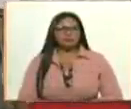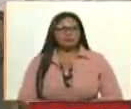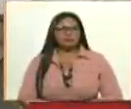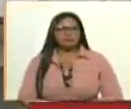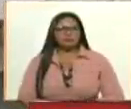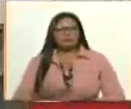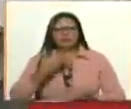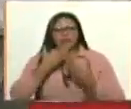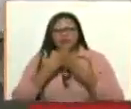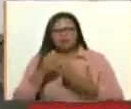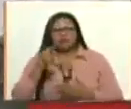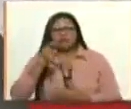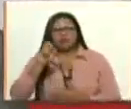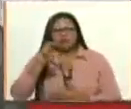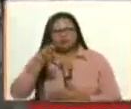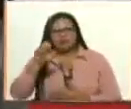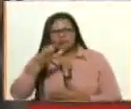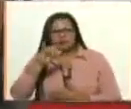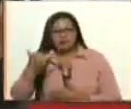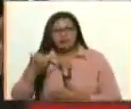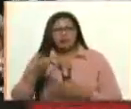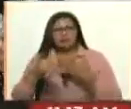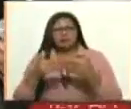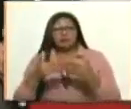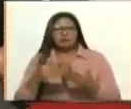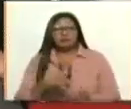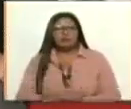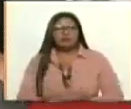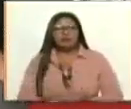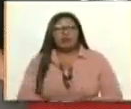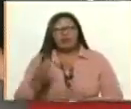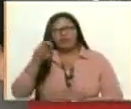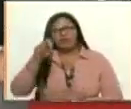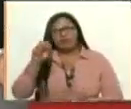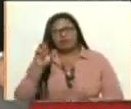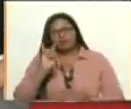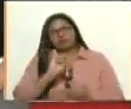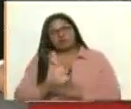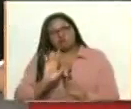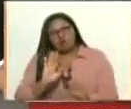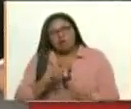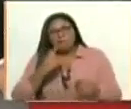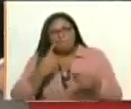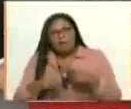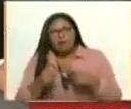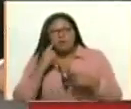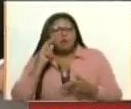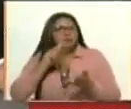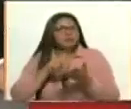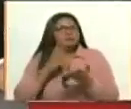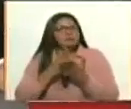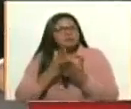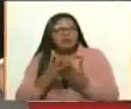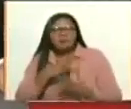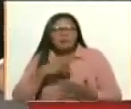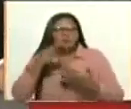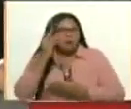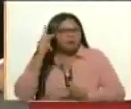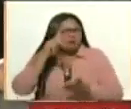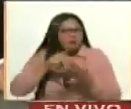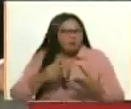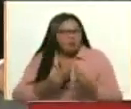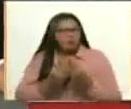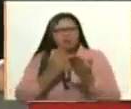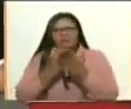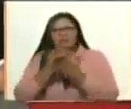Aracelis y todo el jurado. Nuestra Antonieta, que no nos acompaña hoy, pero que está presente espiritualmente y lo ha